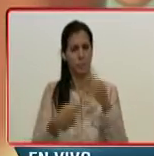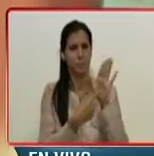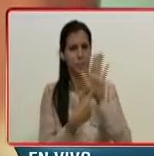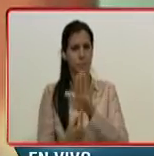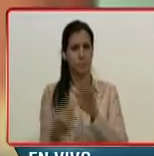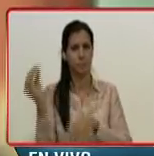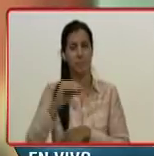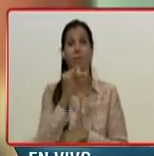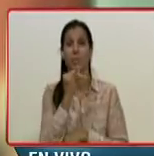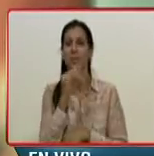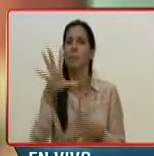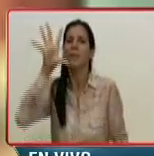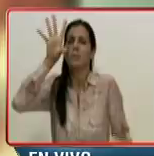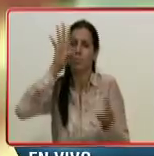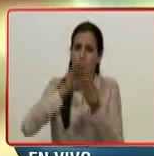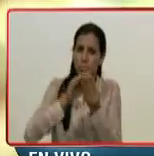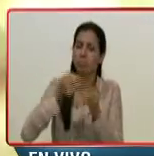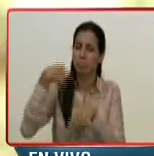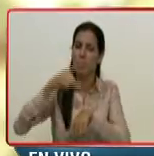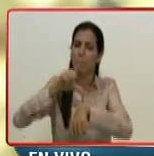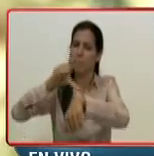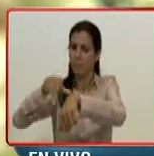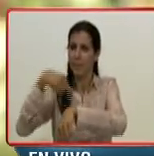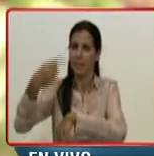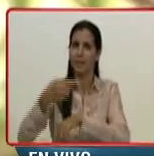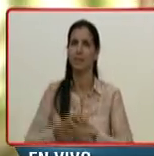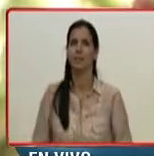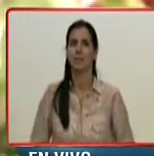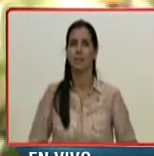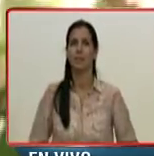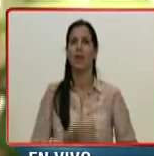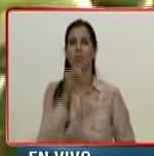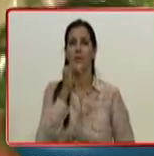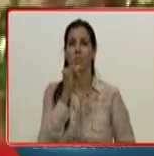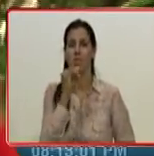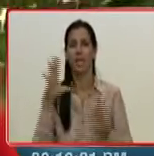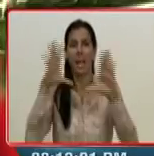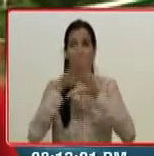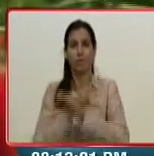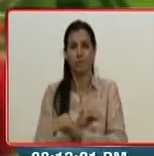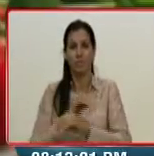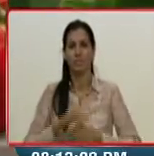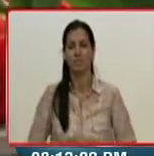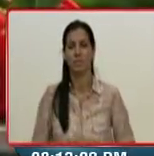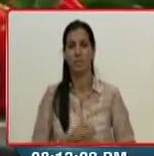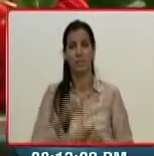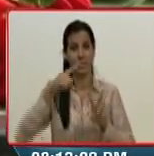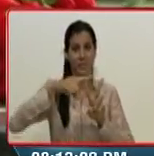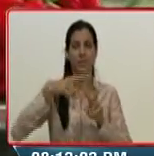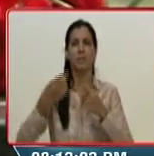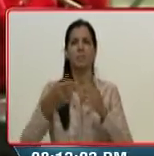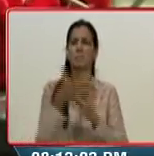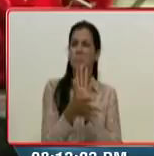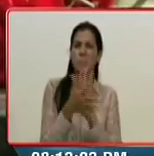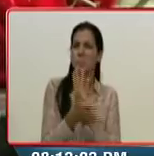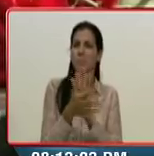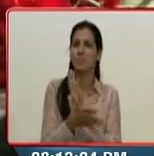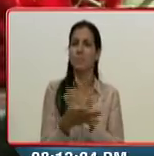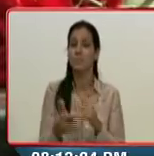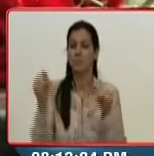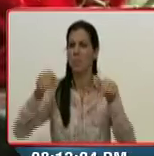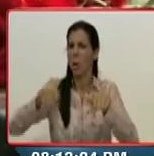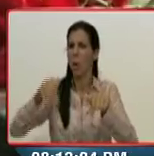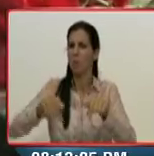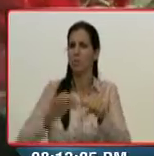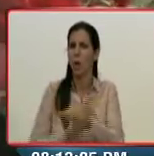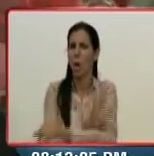también lo que es el resumen que en pocos minutos iniciaremos a través de la emisión estelar de la noticia de los acontecimientos que el día de hoy se vivieron